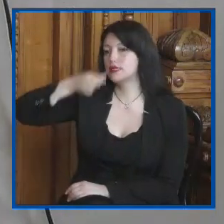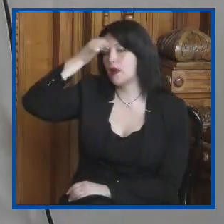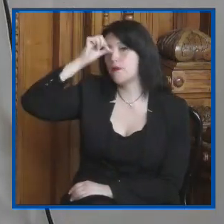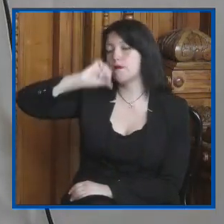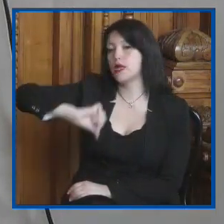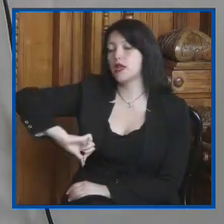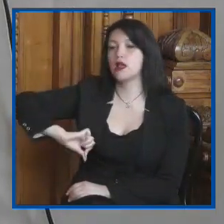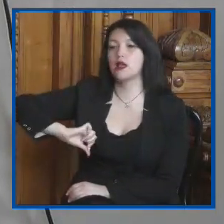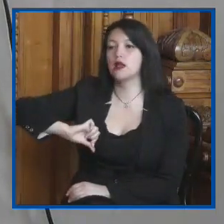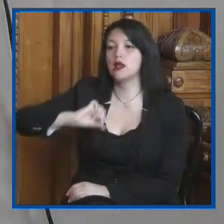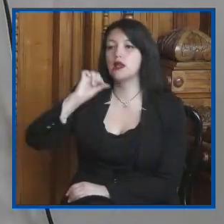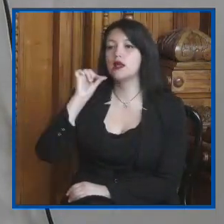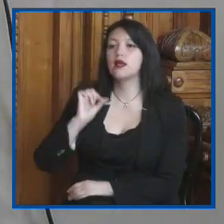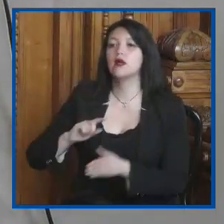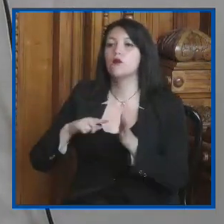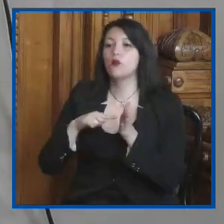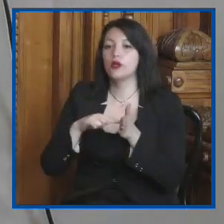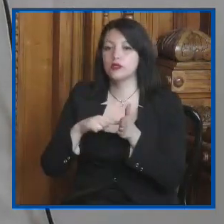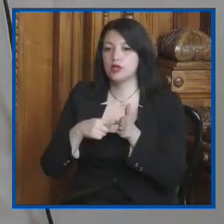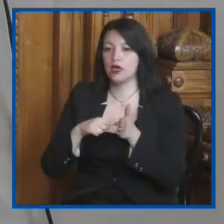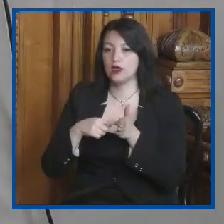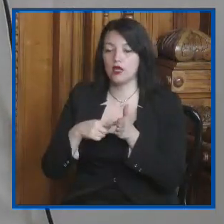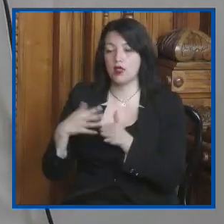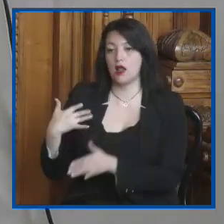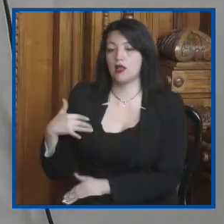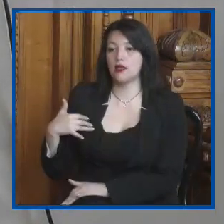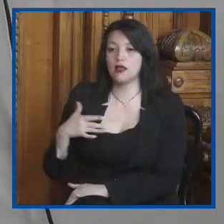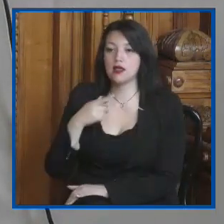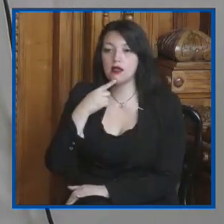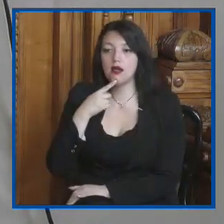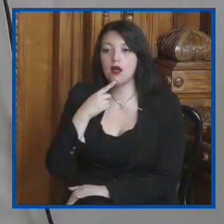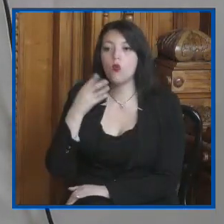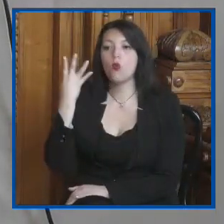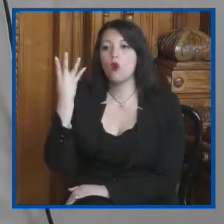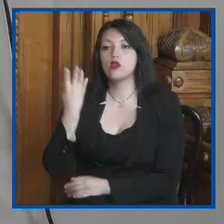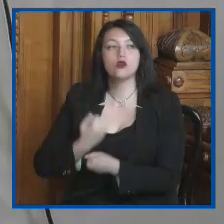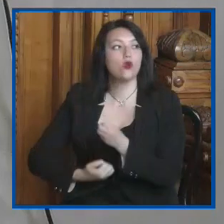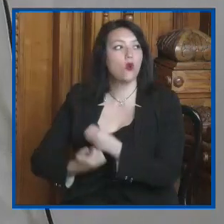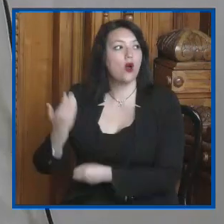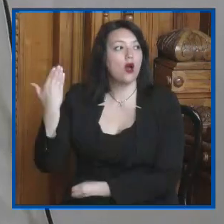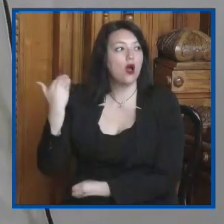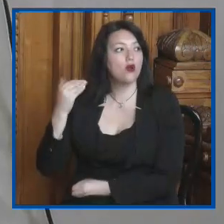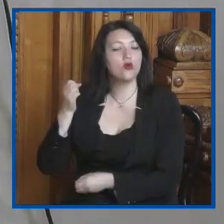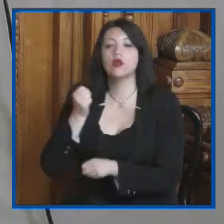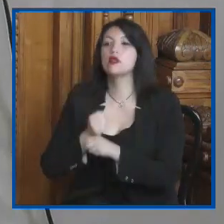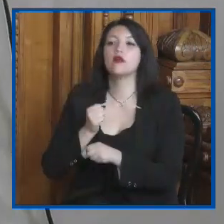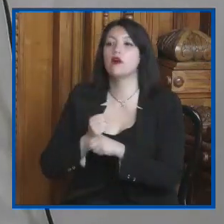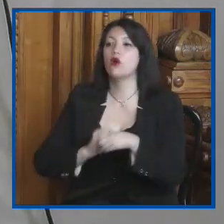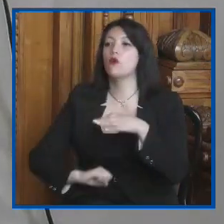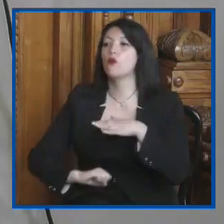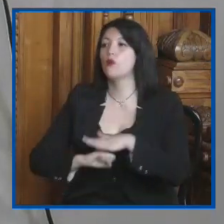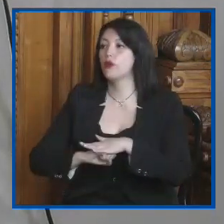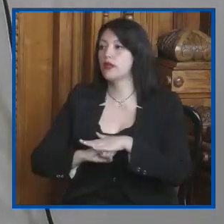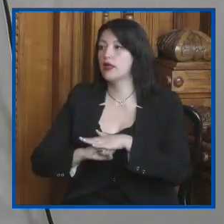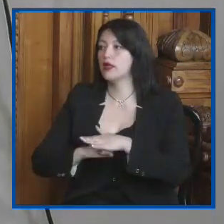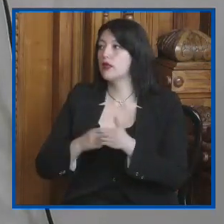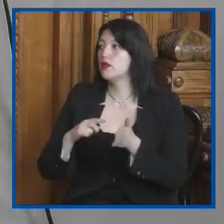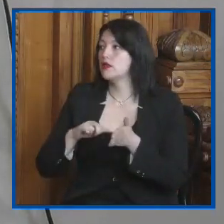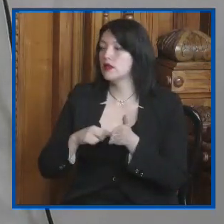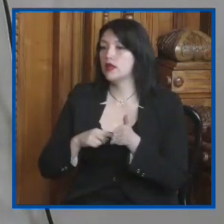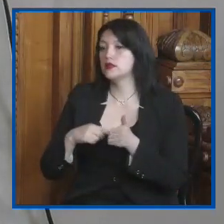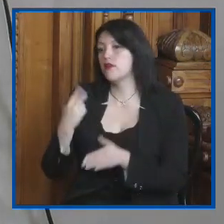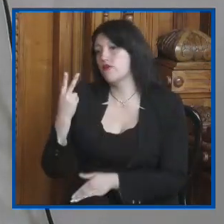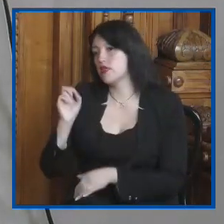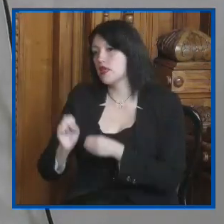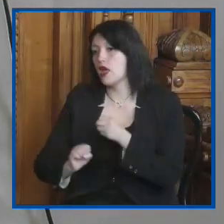y de faltas en la Ciudad de Buenos Aires. Ocupo el cargo desde hace 4 años y vengo trabajando en el Poder Judicial de la Ciudad de Buenos Aires hace más de